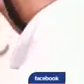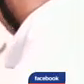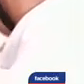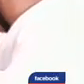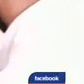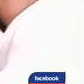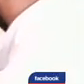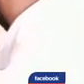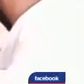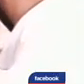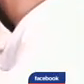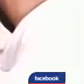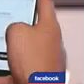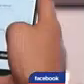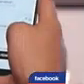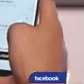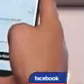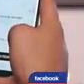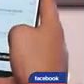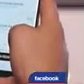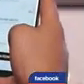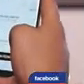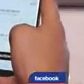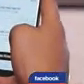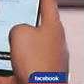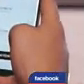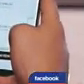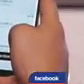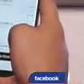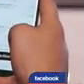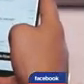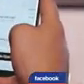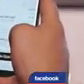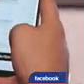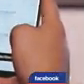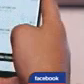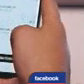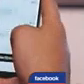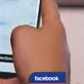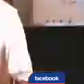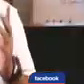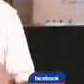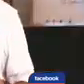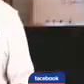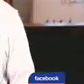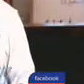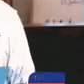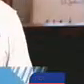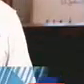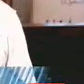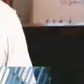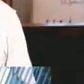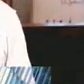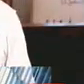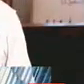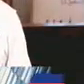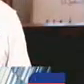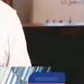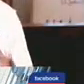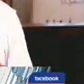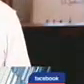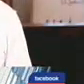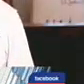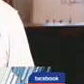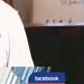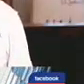los pasos para que descargues la plataforma y puedas gozar de todos sus beneficios. BIS, la plataforma digital